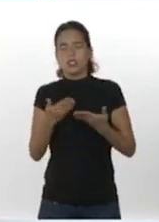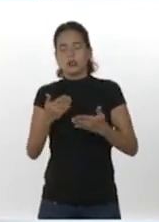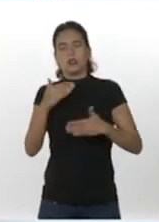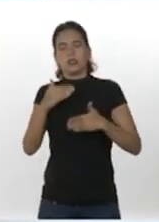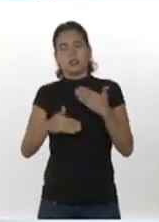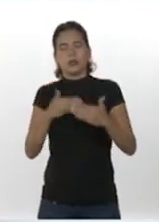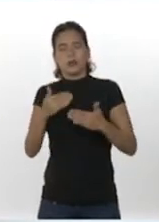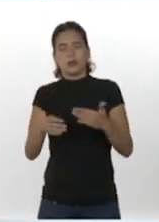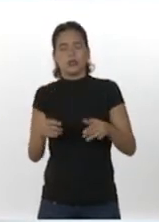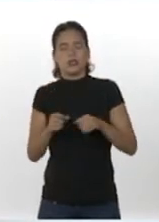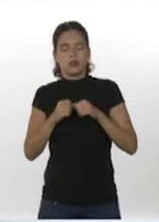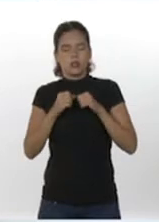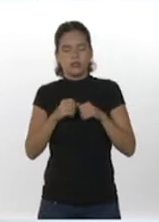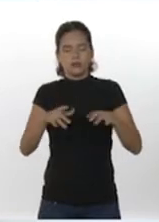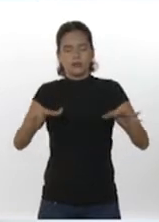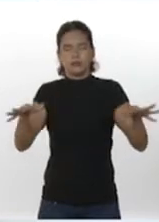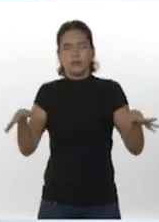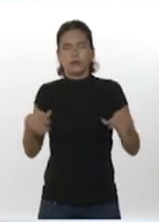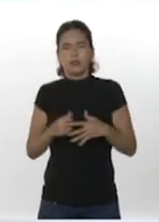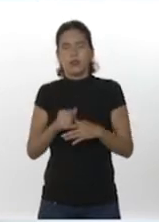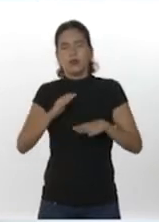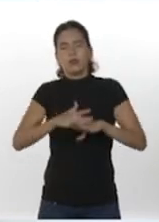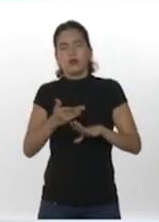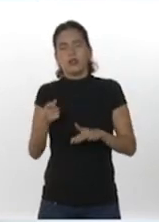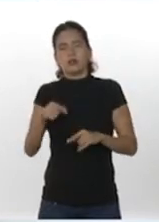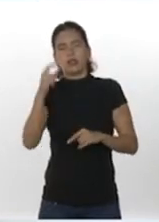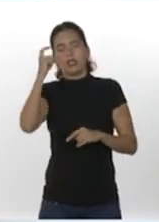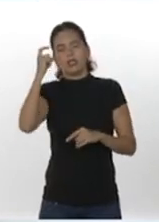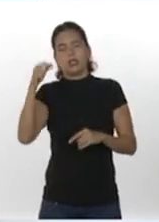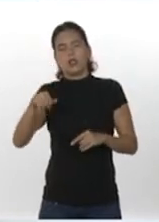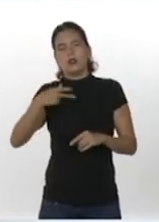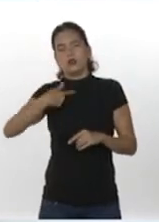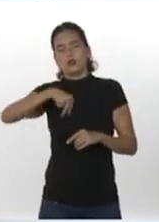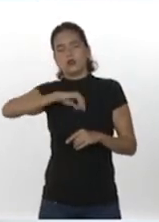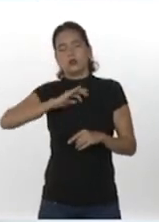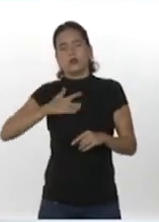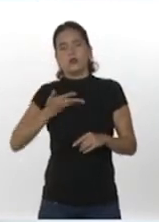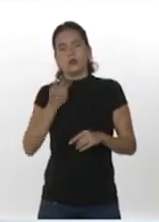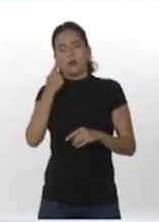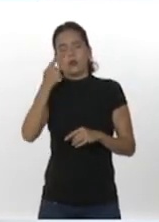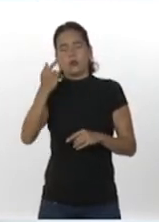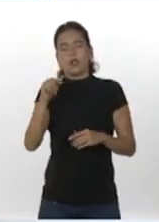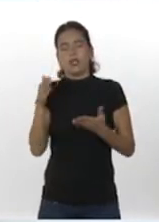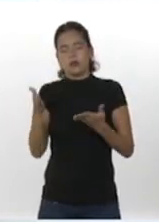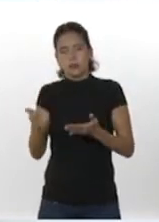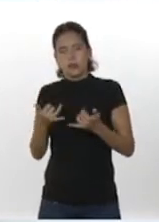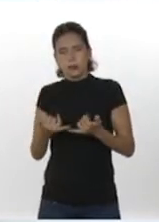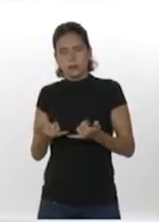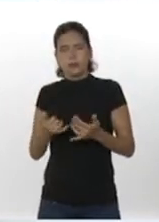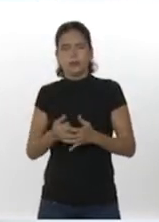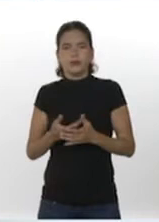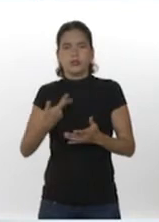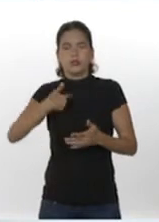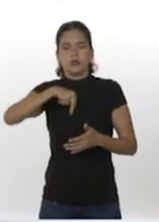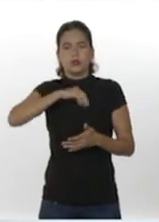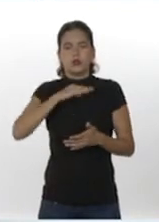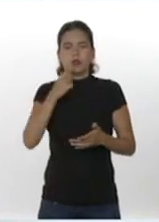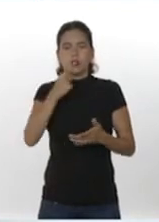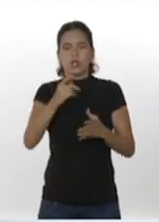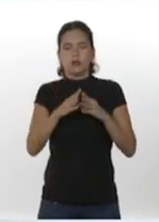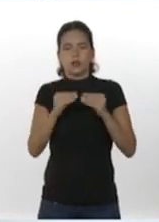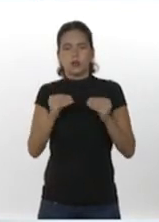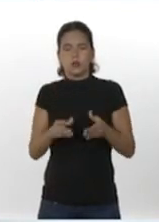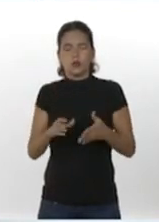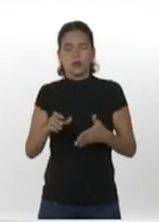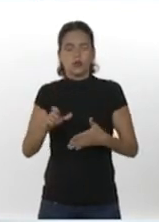de repartición y por eso es que el día de hoy nosotros podemos ver esas consecuencias. Nosotros, digamos, toda la